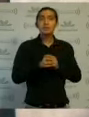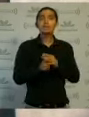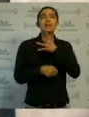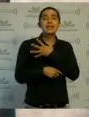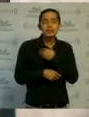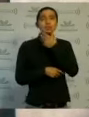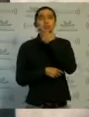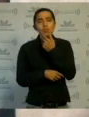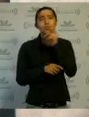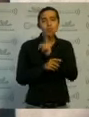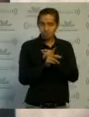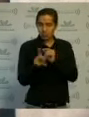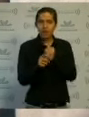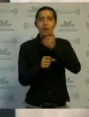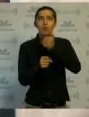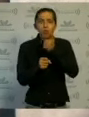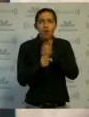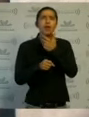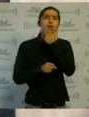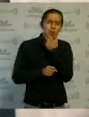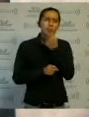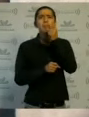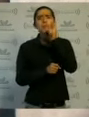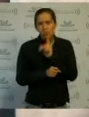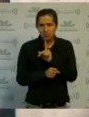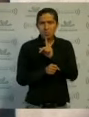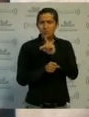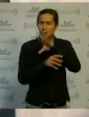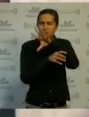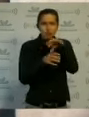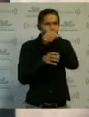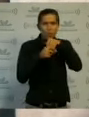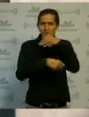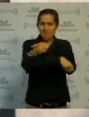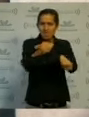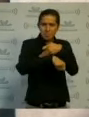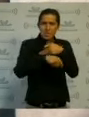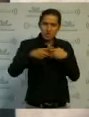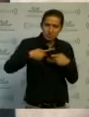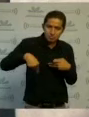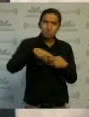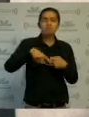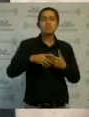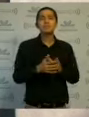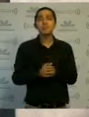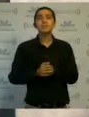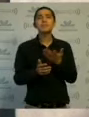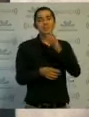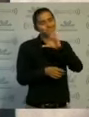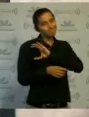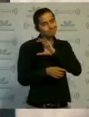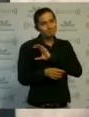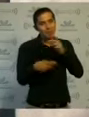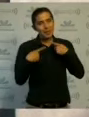hijos, a sus abuelas, abuelos y a todas sus familias en general. Queridos